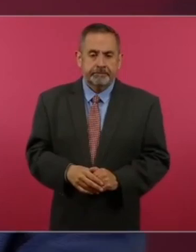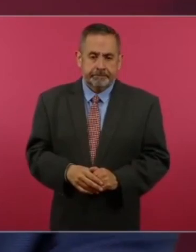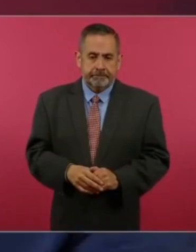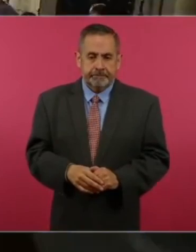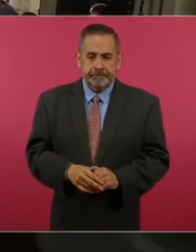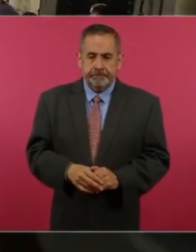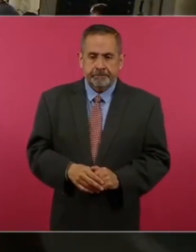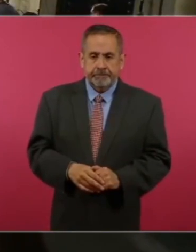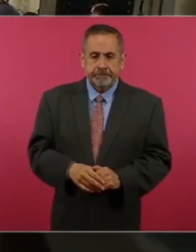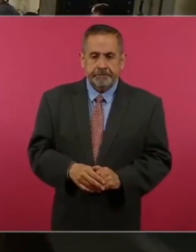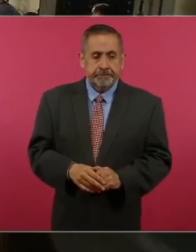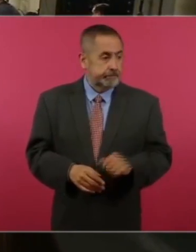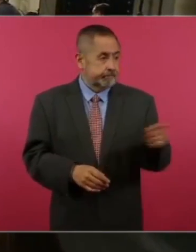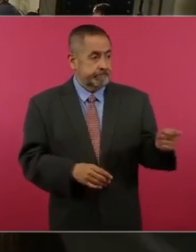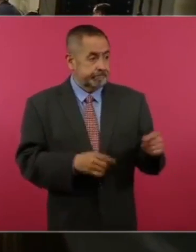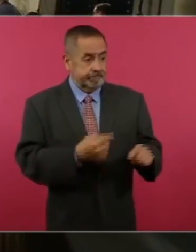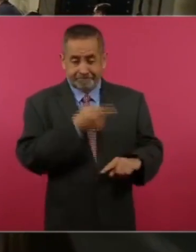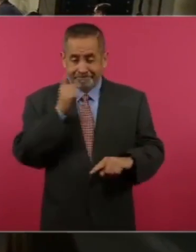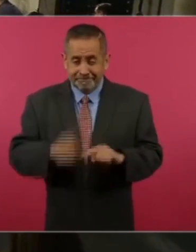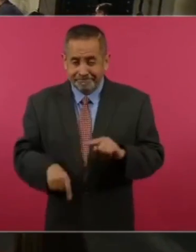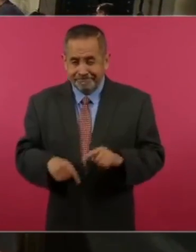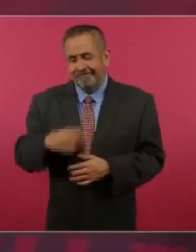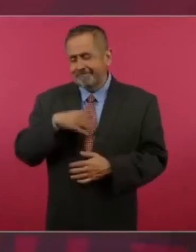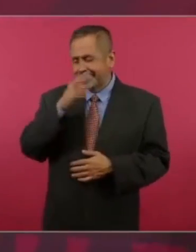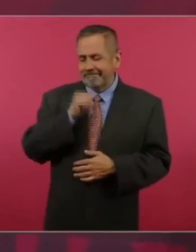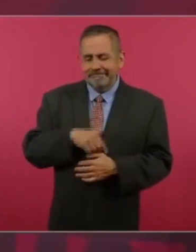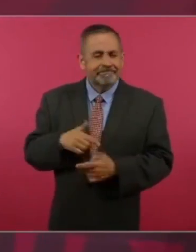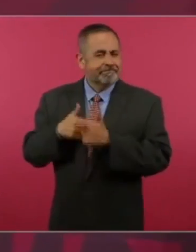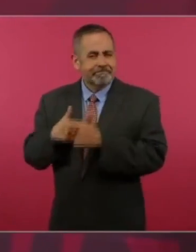van a poder quitar,